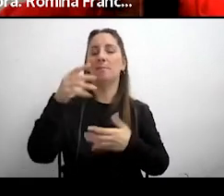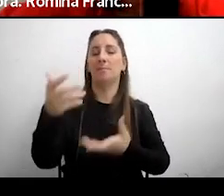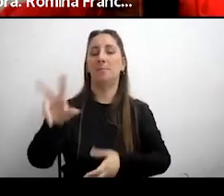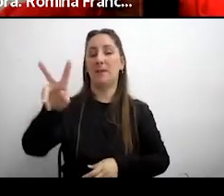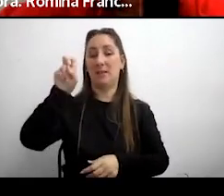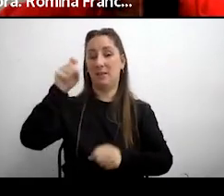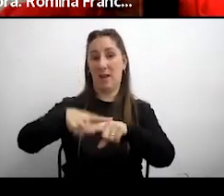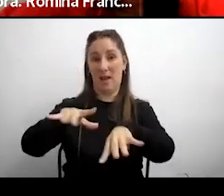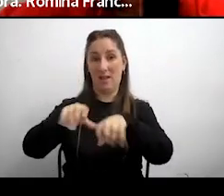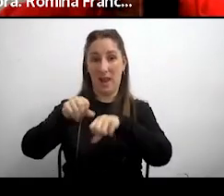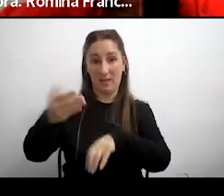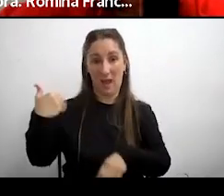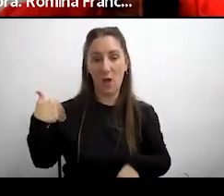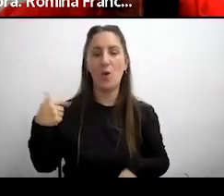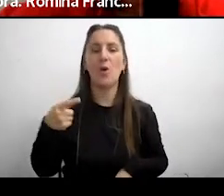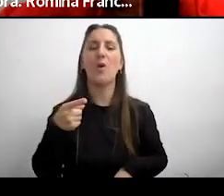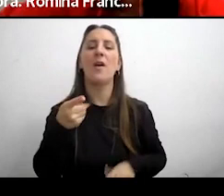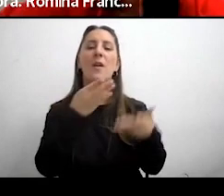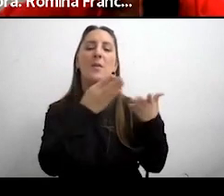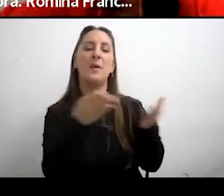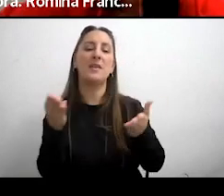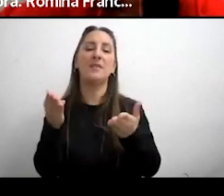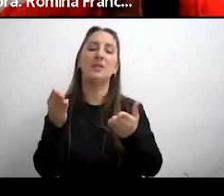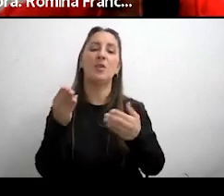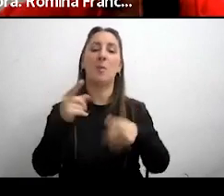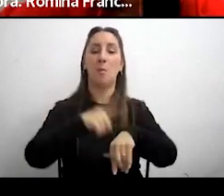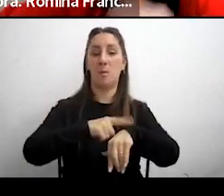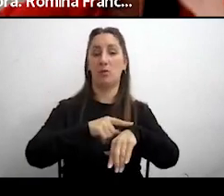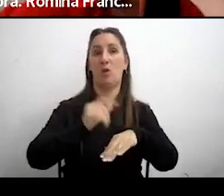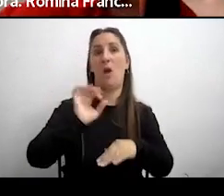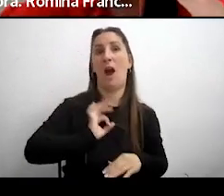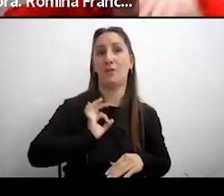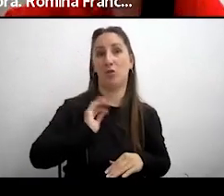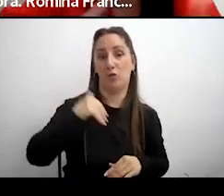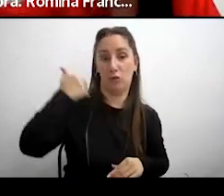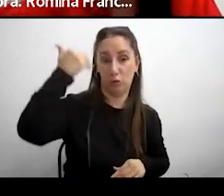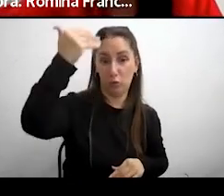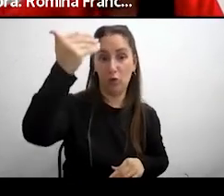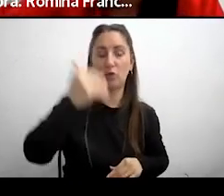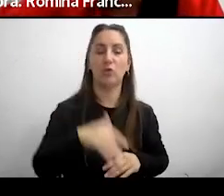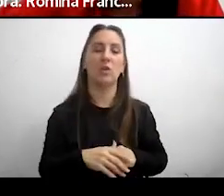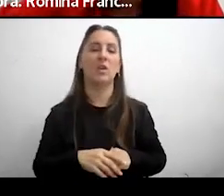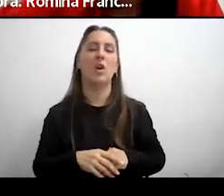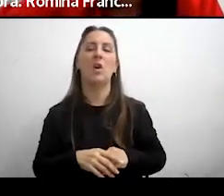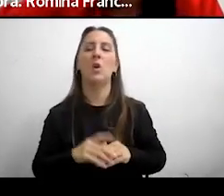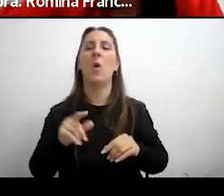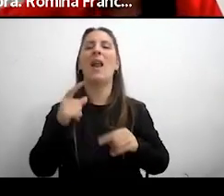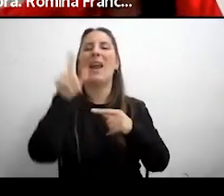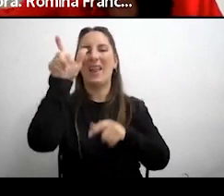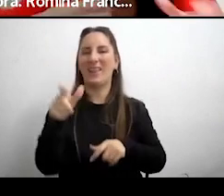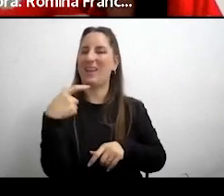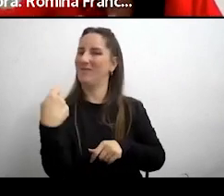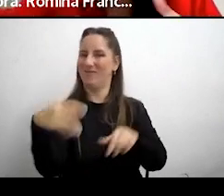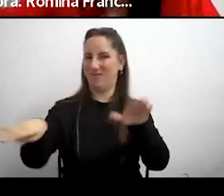y las que representen beneficios a percibir en ejercicios futuros, en este caso serían como los retiros anticipados, o sea